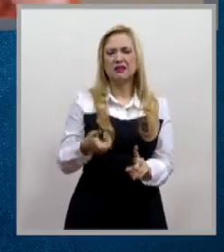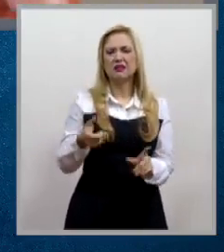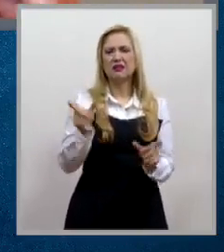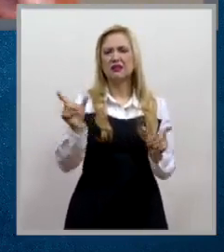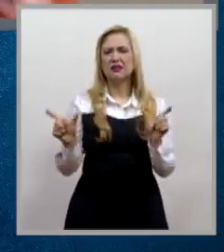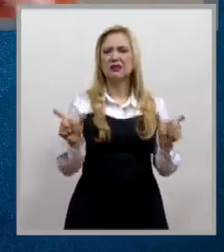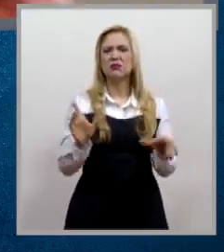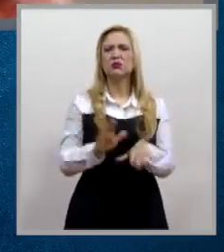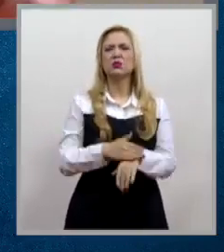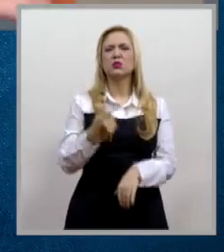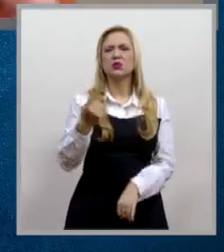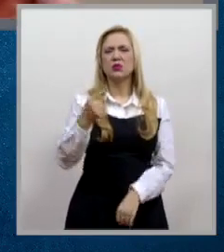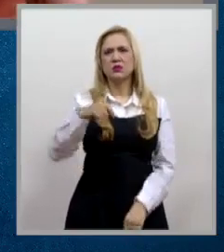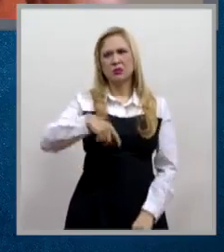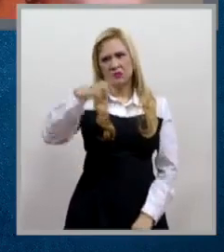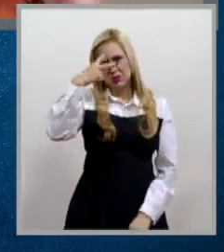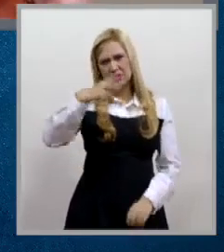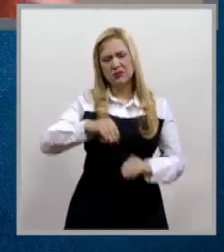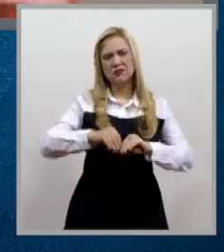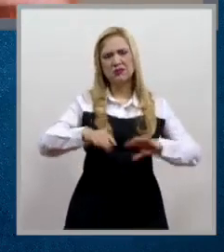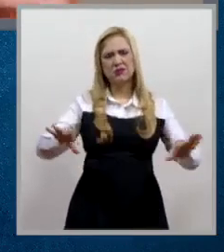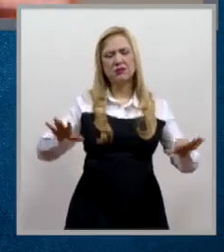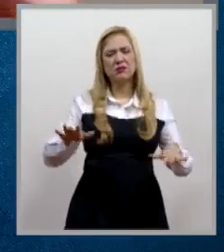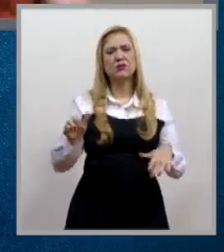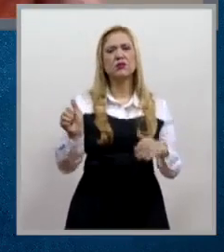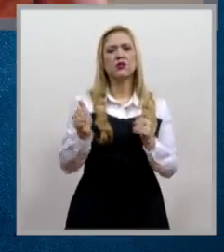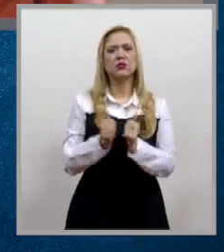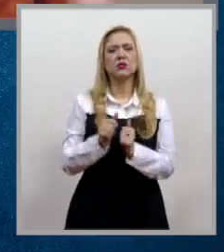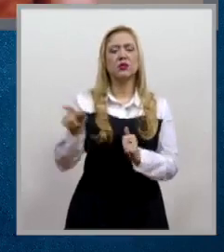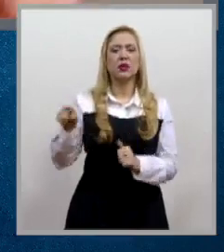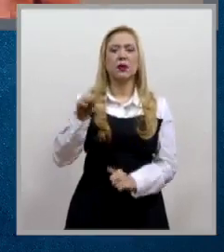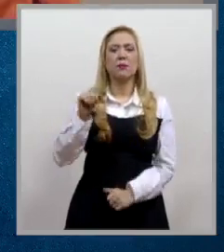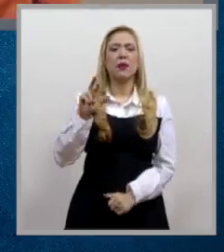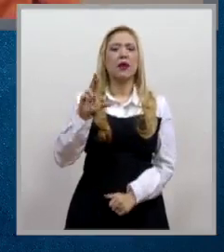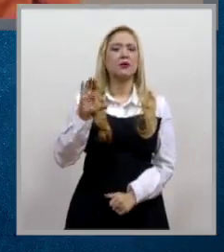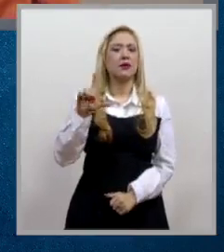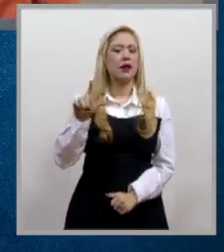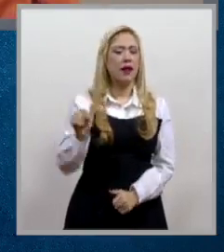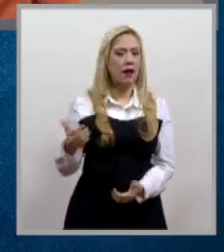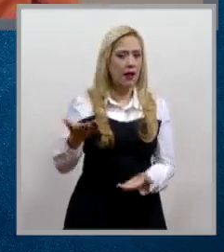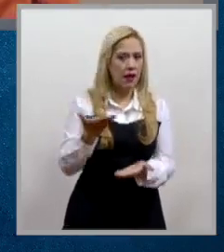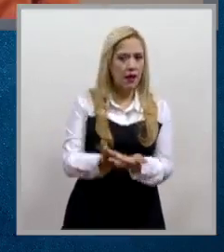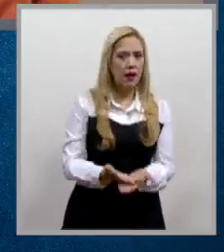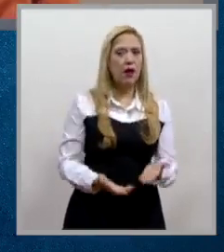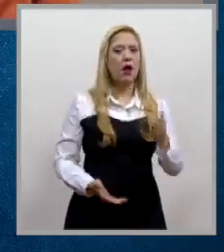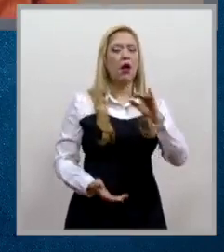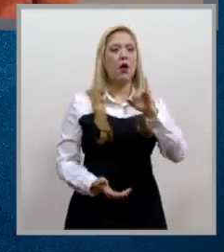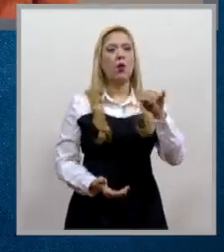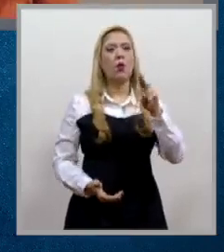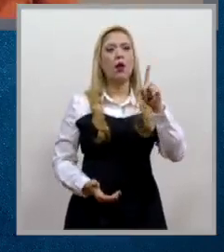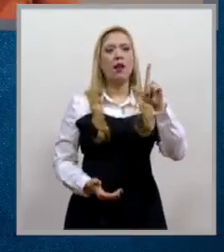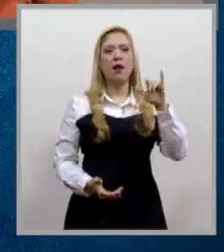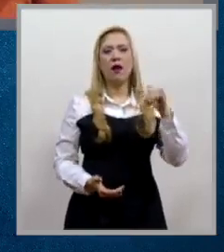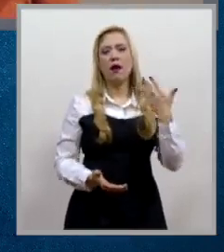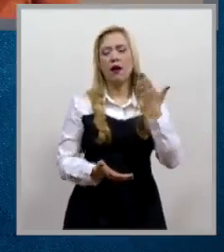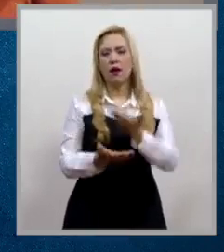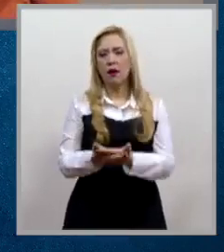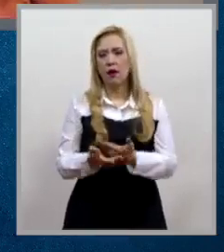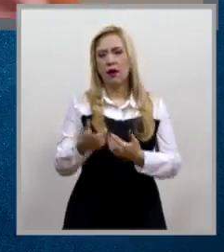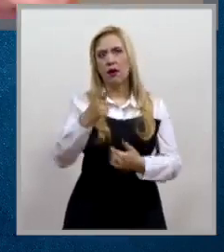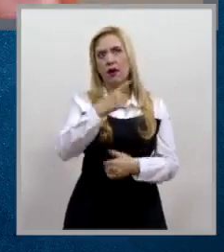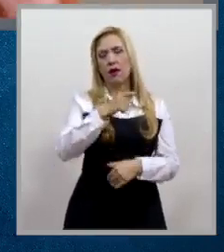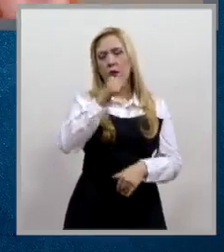por qué nace en México con la propuesta de Marcela Lagarde, con la propuesta de Julia Monarres en Ciudad Juárez,